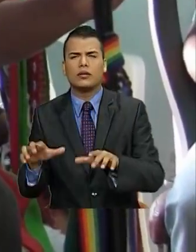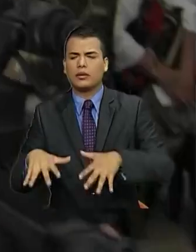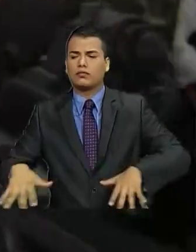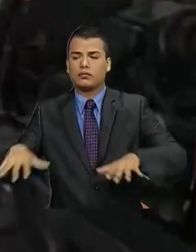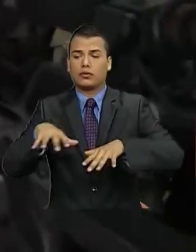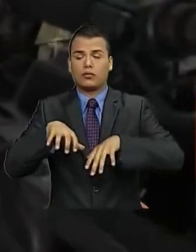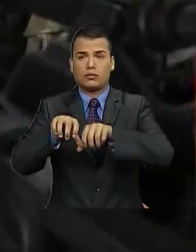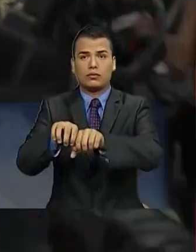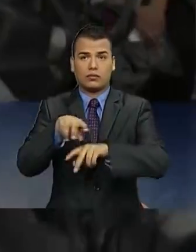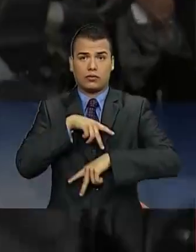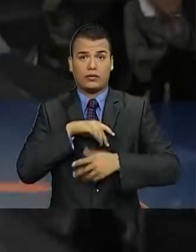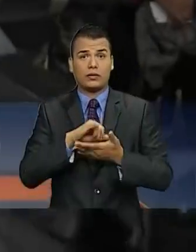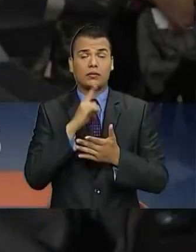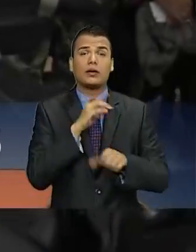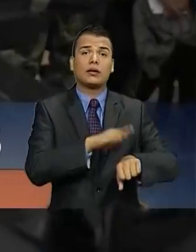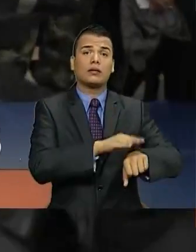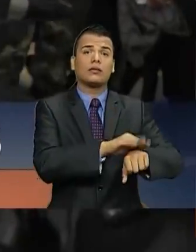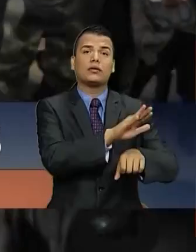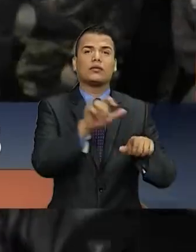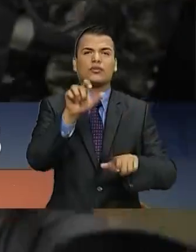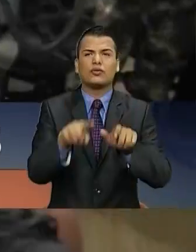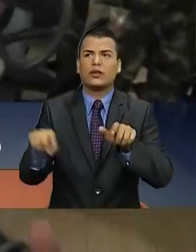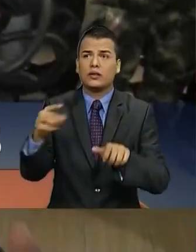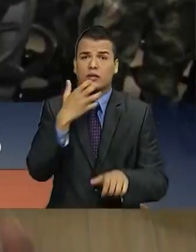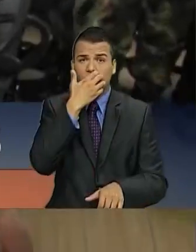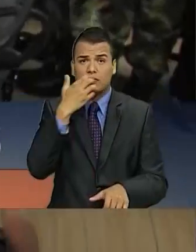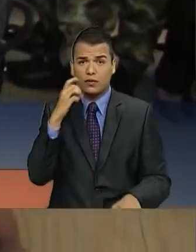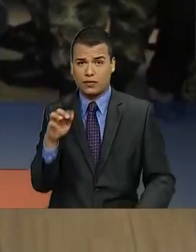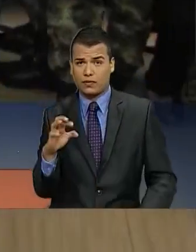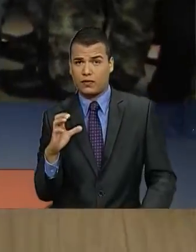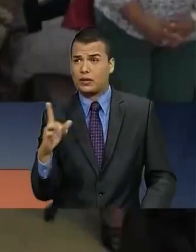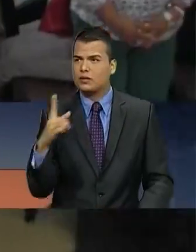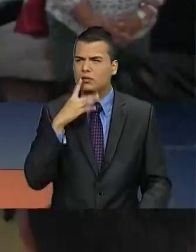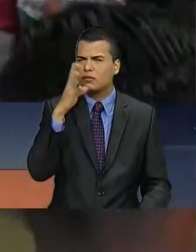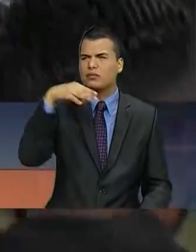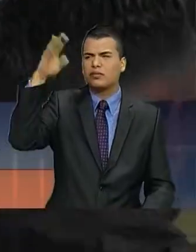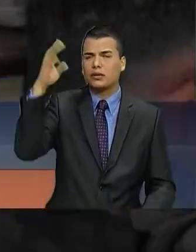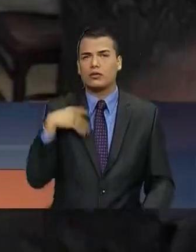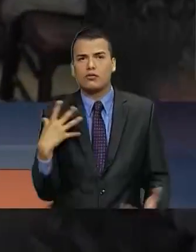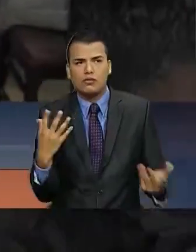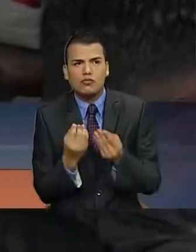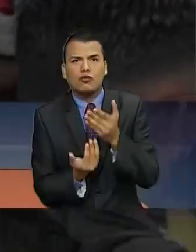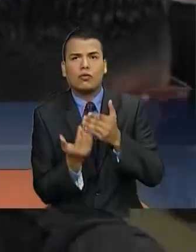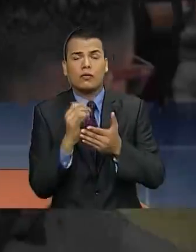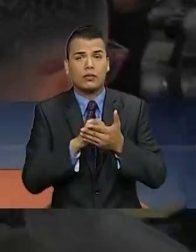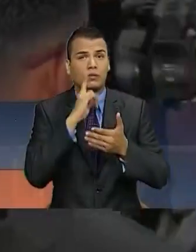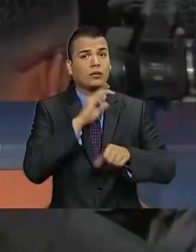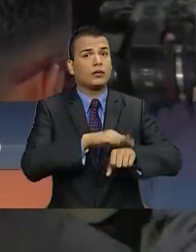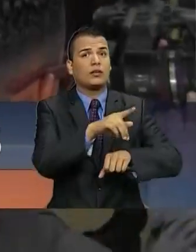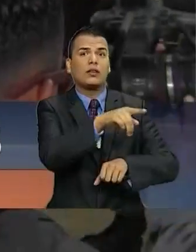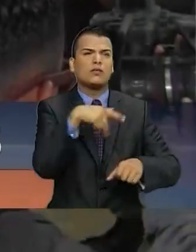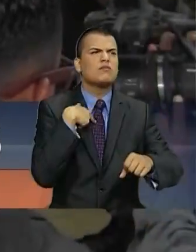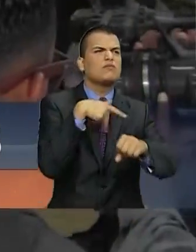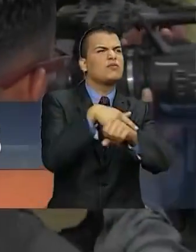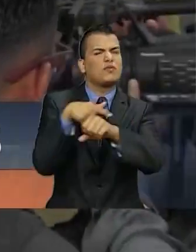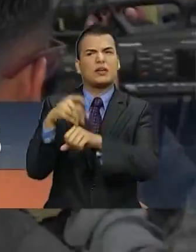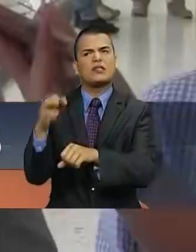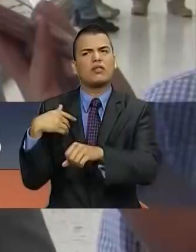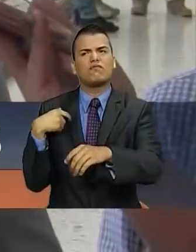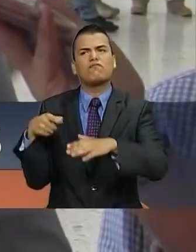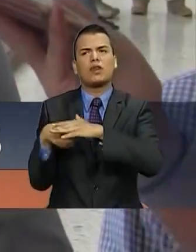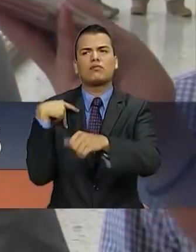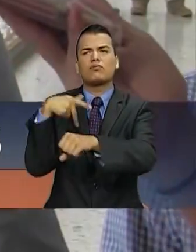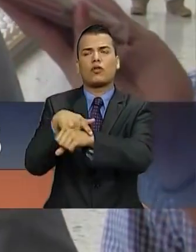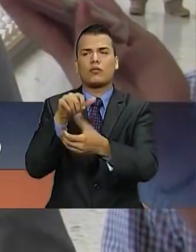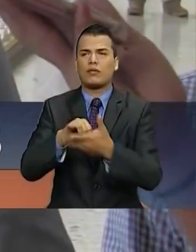hizo referencia sobre los miembros disidentes de las FARC que estarían realizando acciones delictivas, a los cuales señaló como objetivos de la fuerza pública.